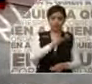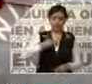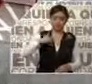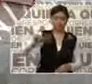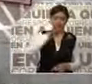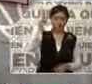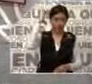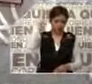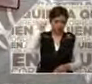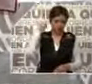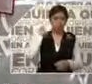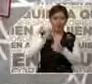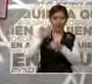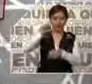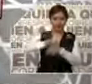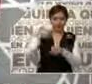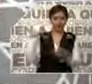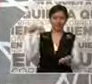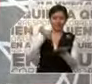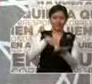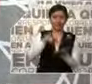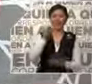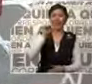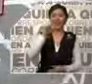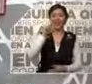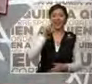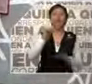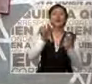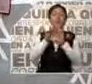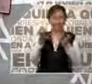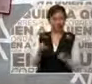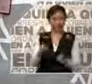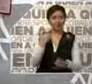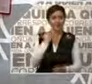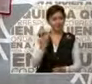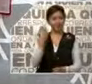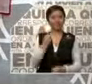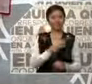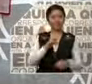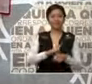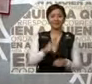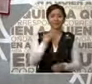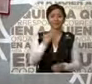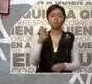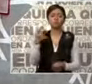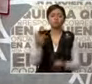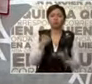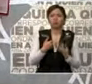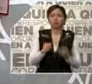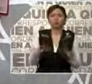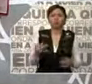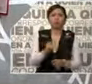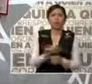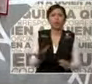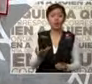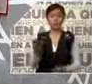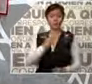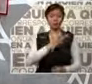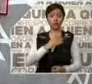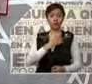hoy está con nosotros Adrián Castro. ¿Cómo estás, Adriancito? Bien, buenos ¿y tú? Días. Muy bien, gracias. Muy bien. ¿Qué nos traes el día de hoy? Oye, yo traigo buenas noticias.